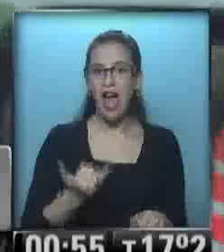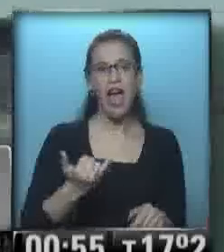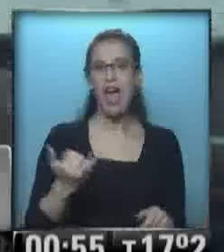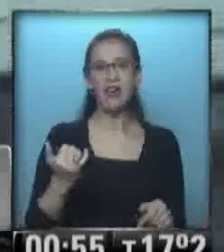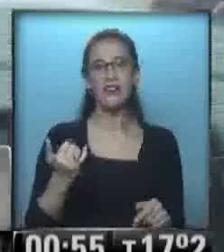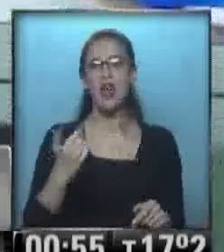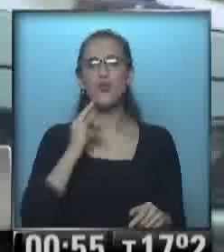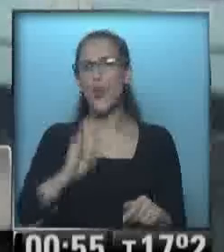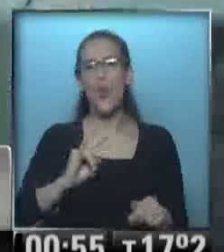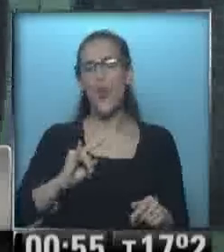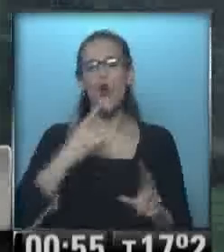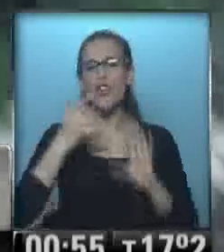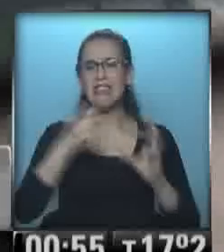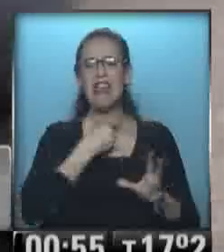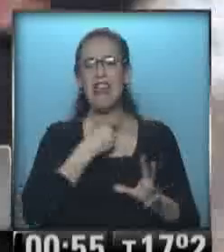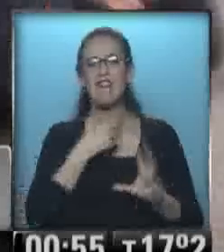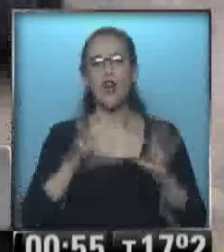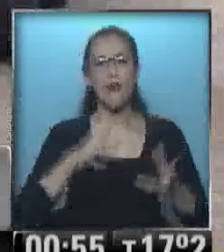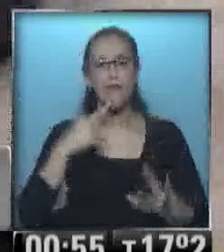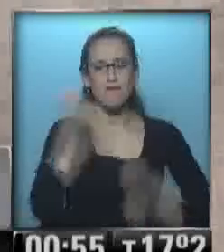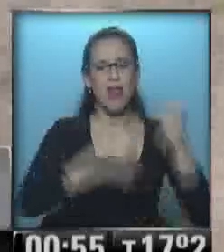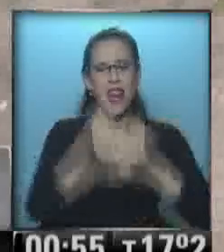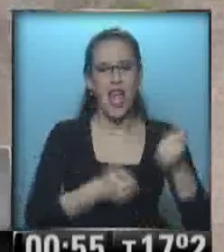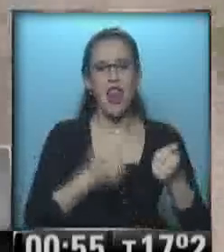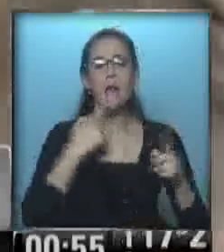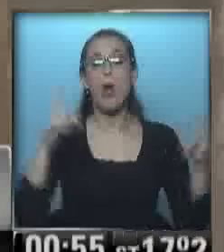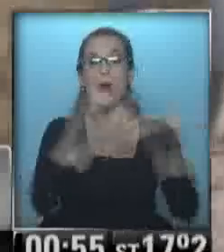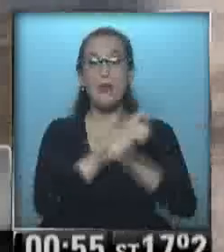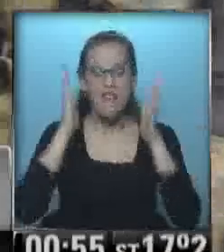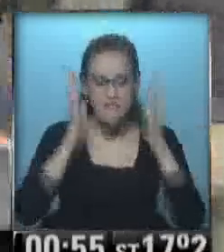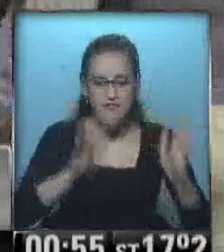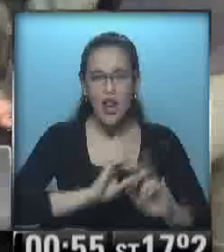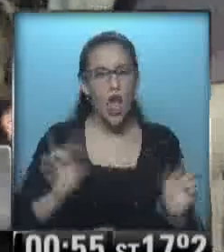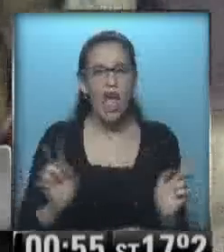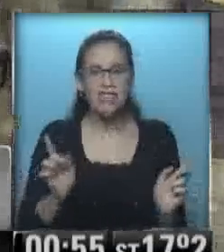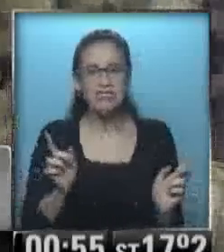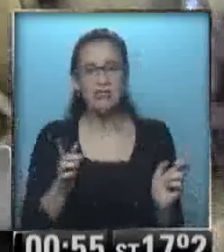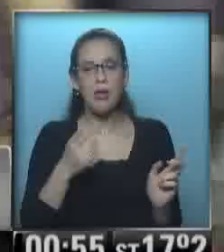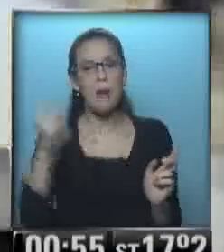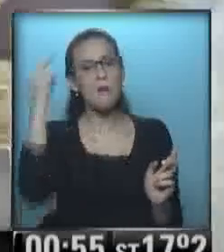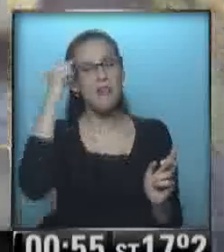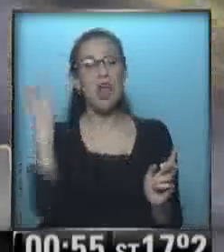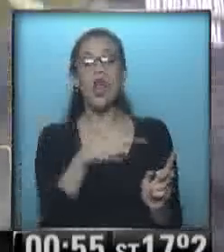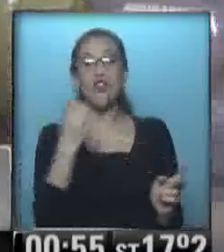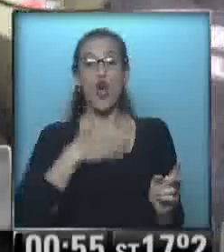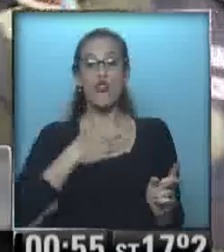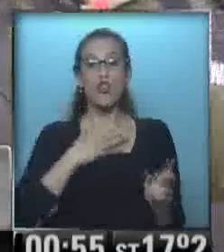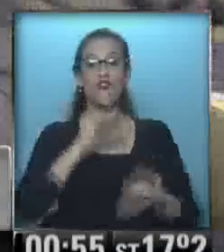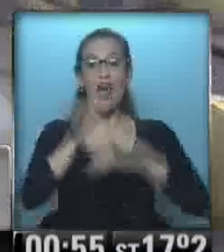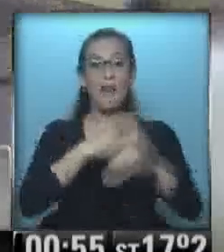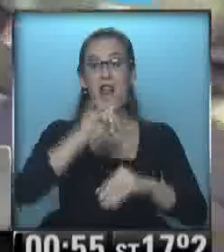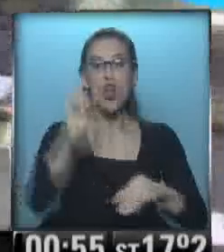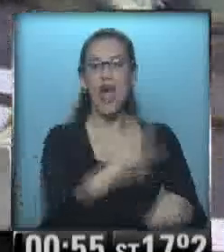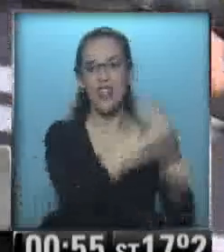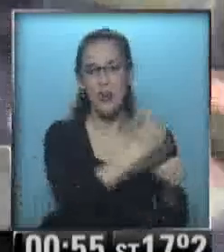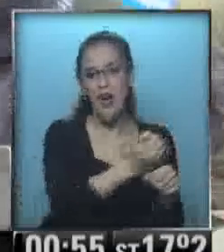hacen, realmente no se mide acá cuál es el problema real. Acá el problema real es que estamos quedando familias en la calle, muchos